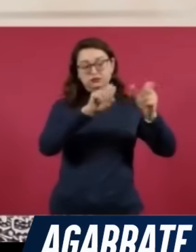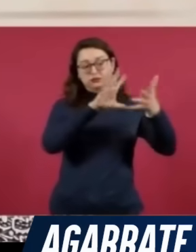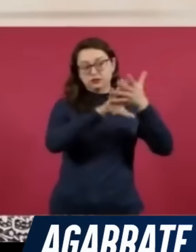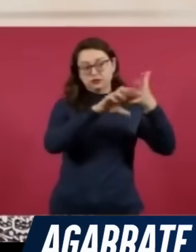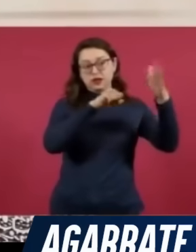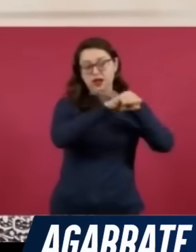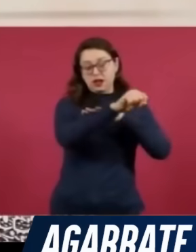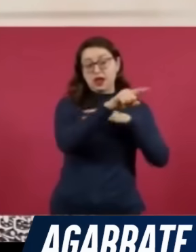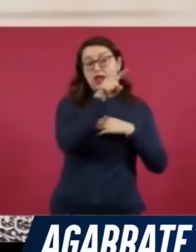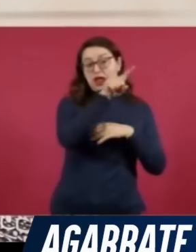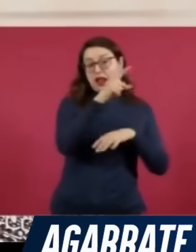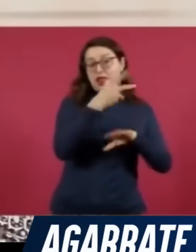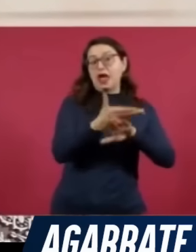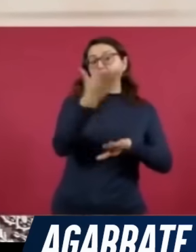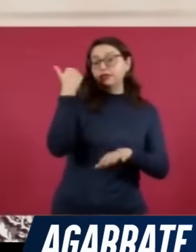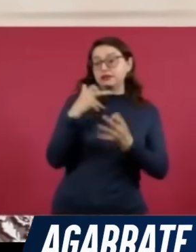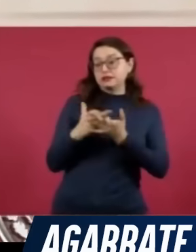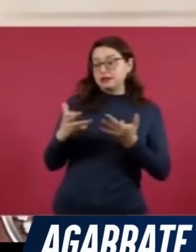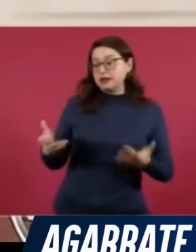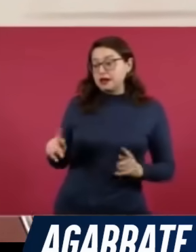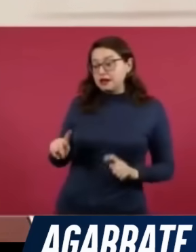García Luna.